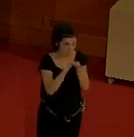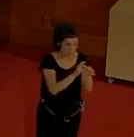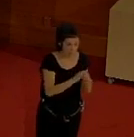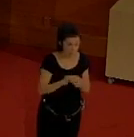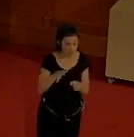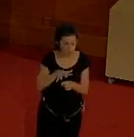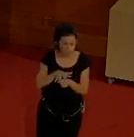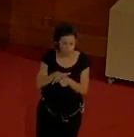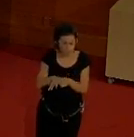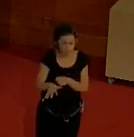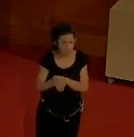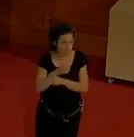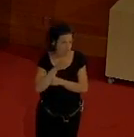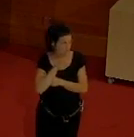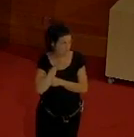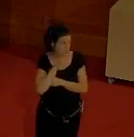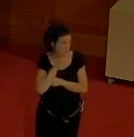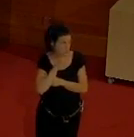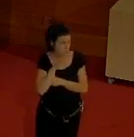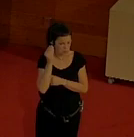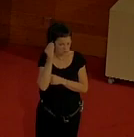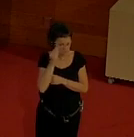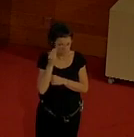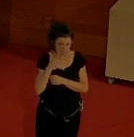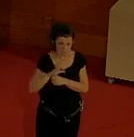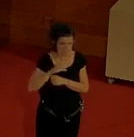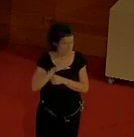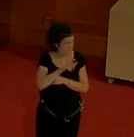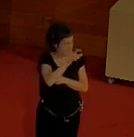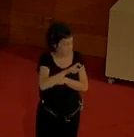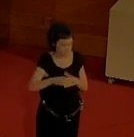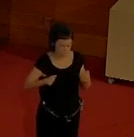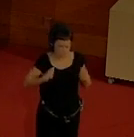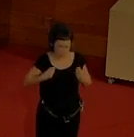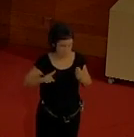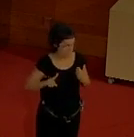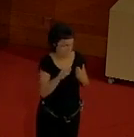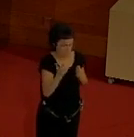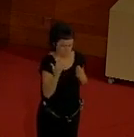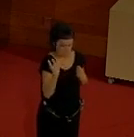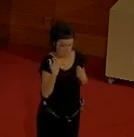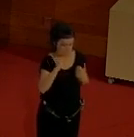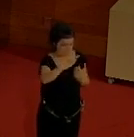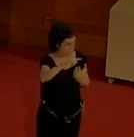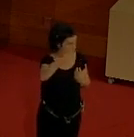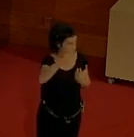a serlo la el país más poblado creo hace poquísimo eh cómo lo ve